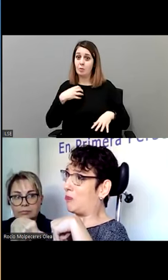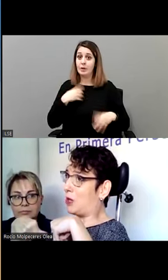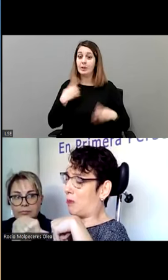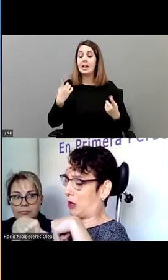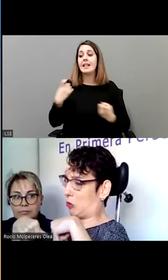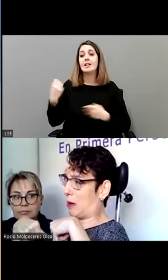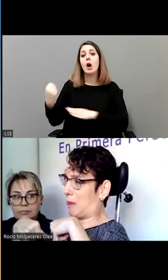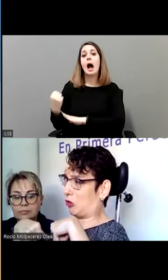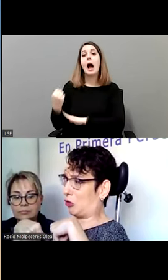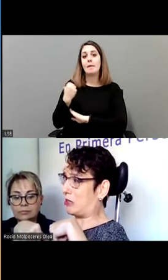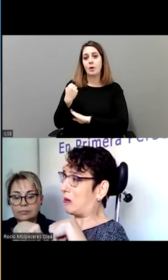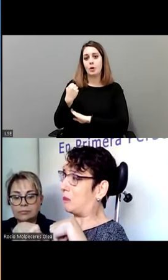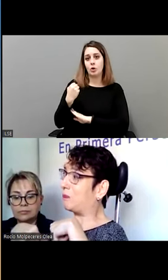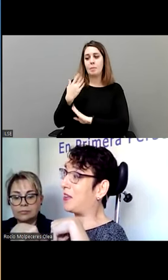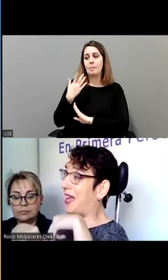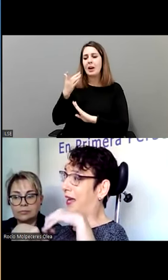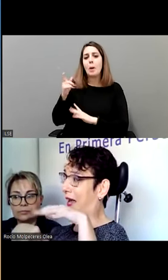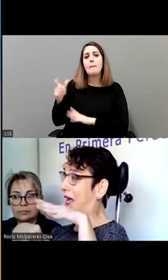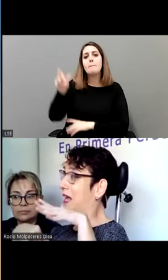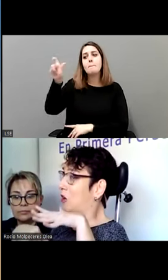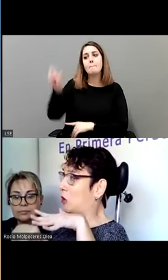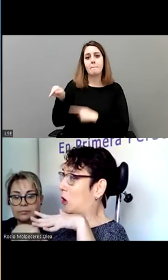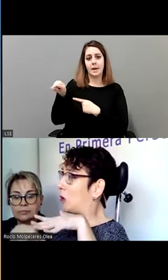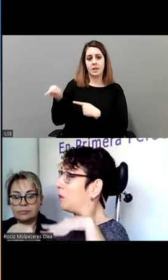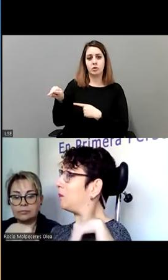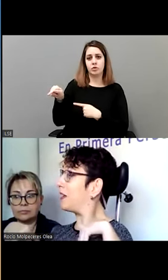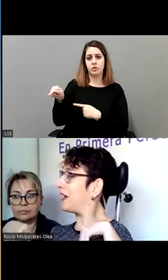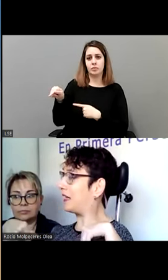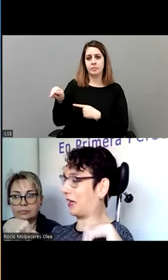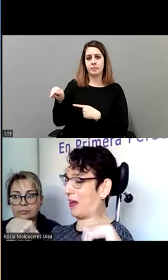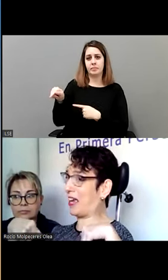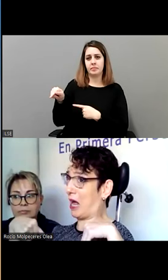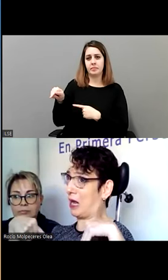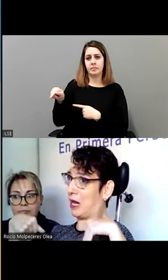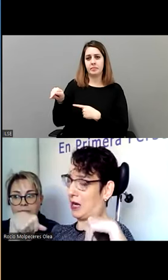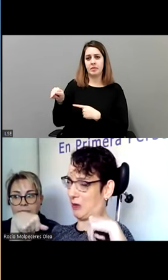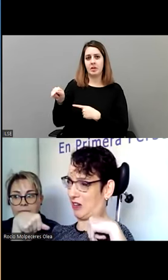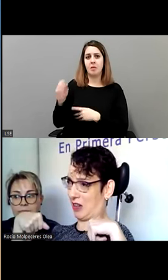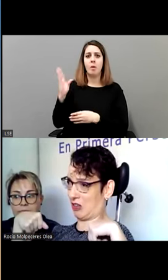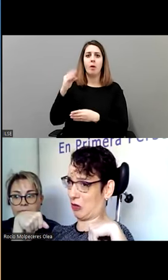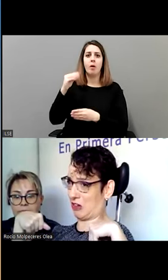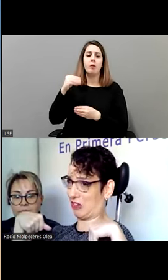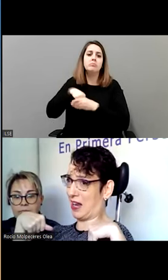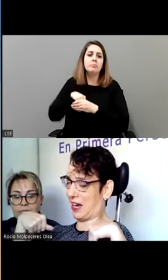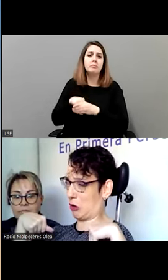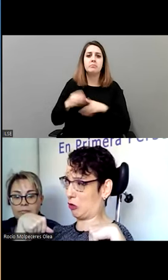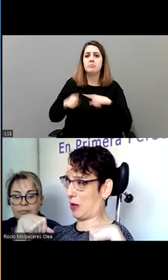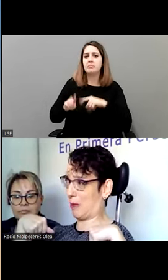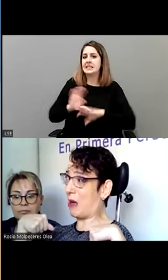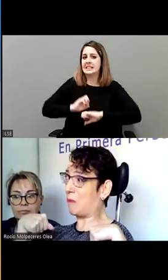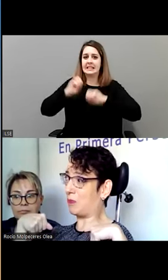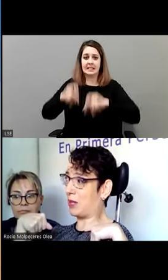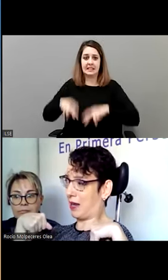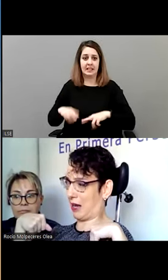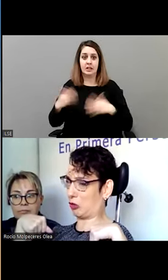apoyos, pero una persona que no intervenga en mis decisiones. Y yo no